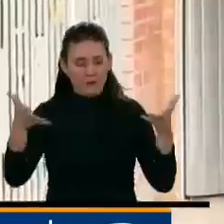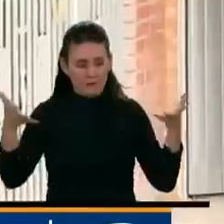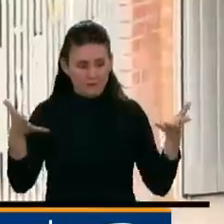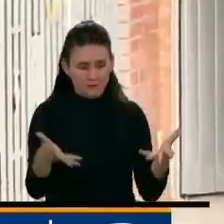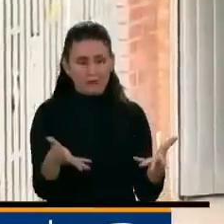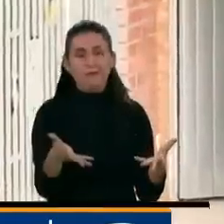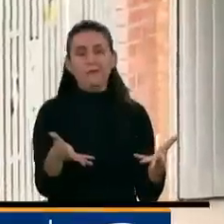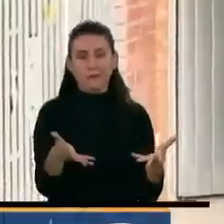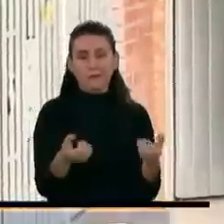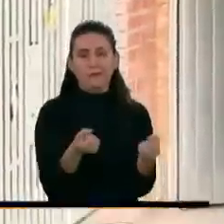deja esta masacre